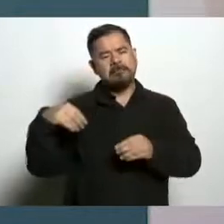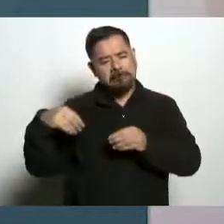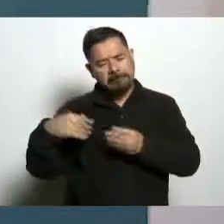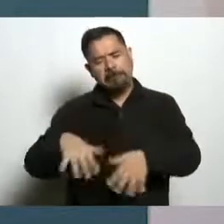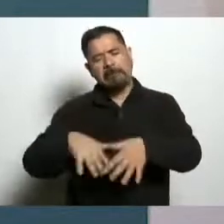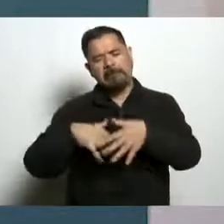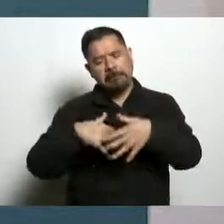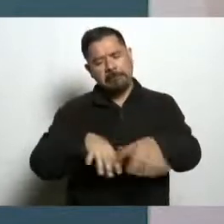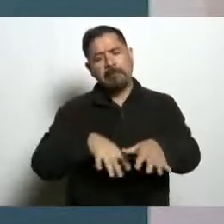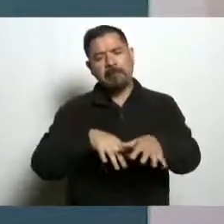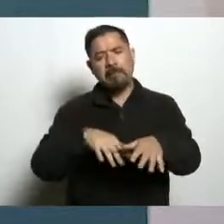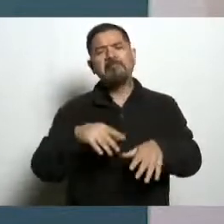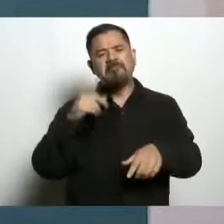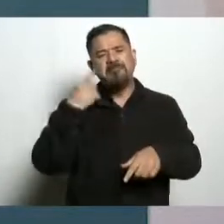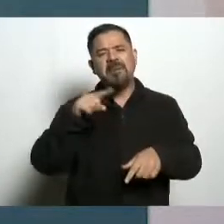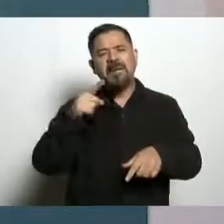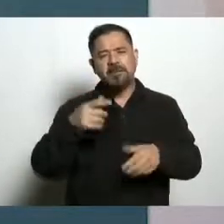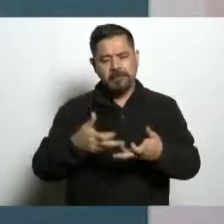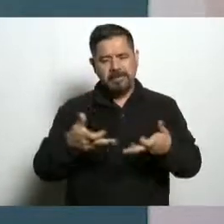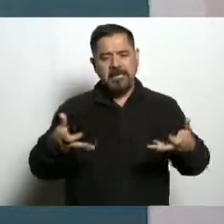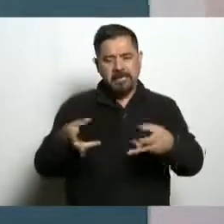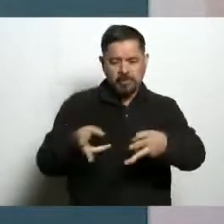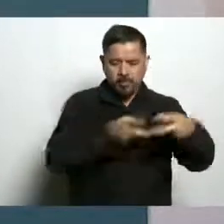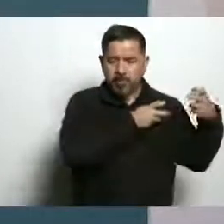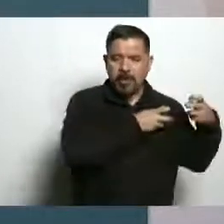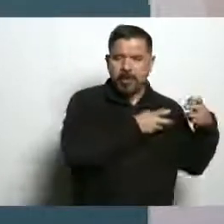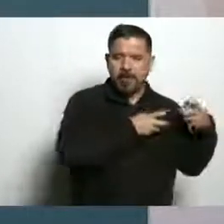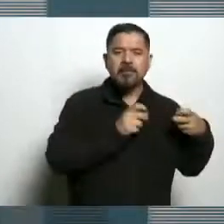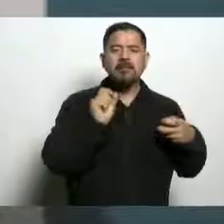para quitarles sus tierras y quitarles el agua.